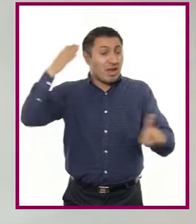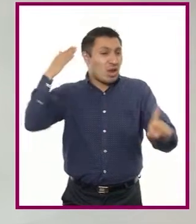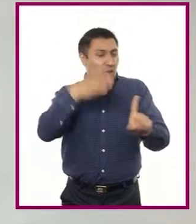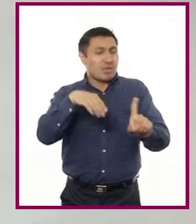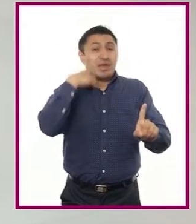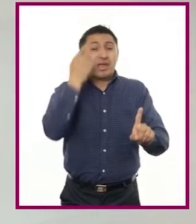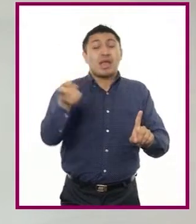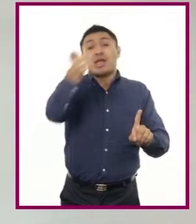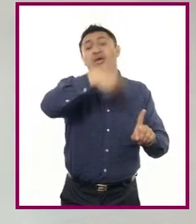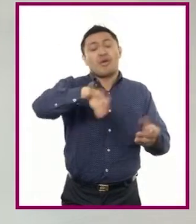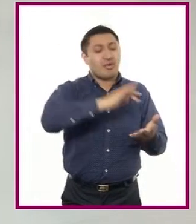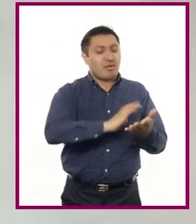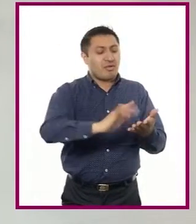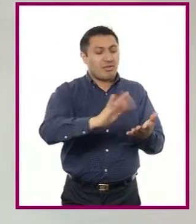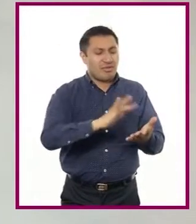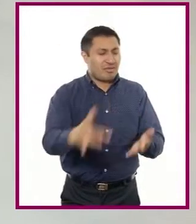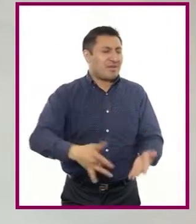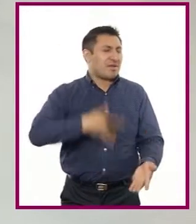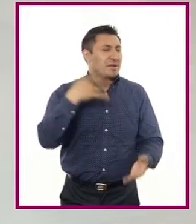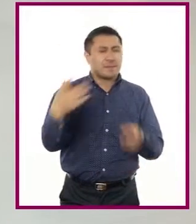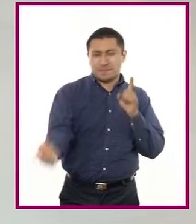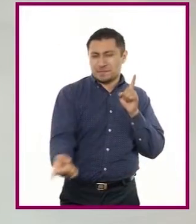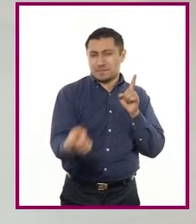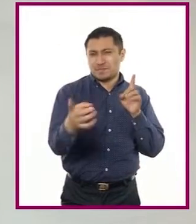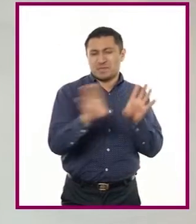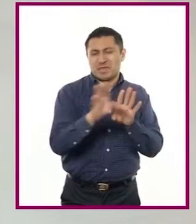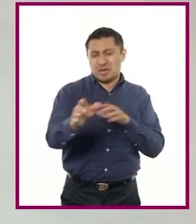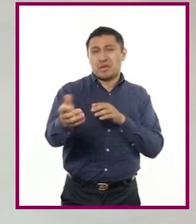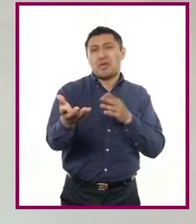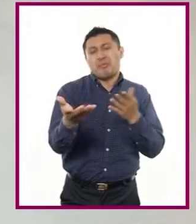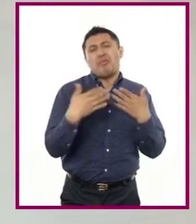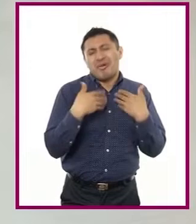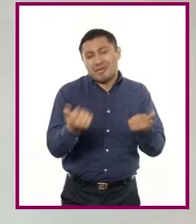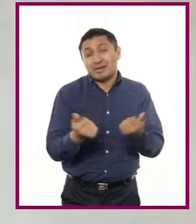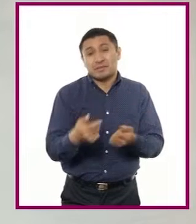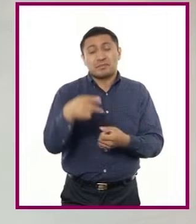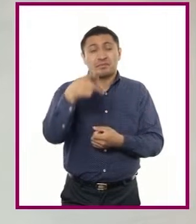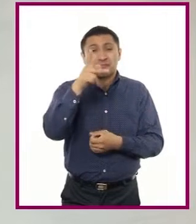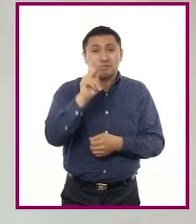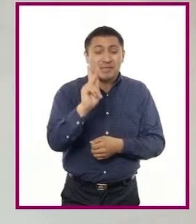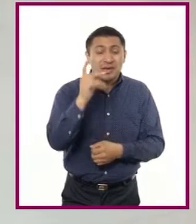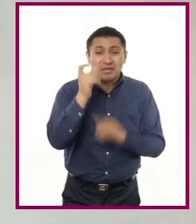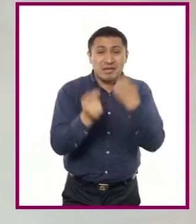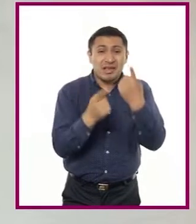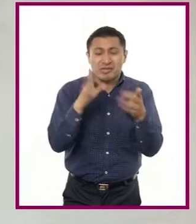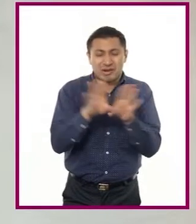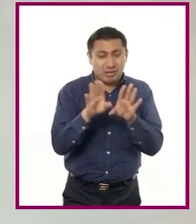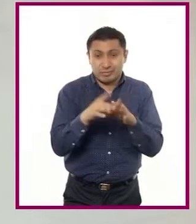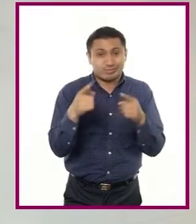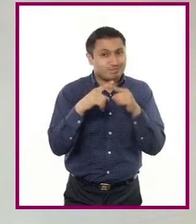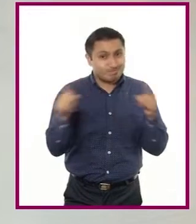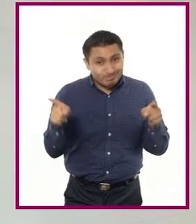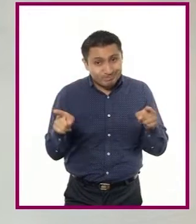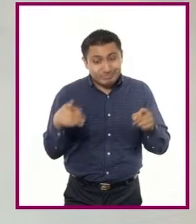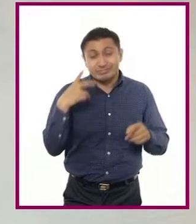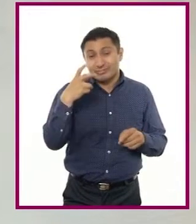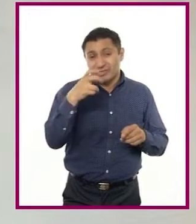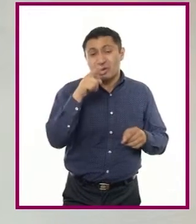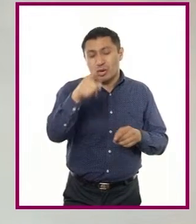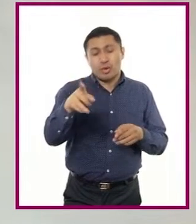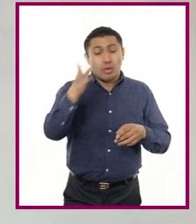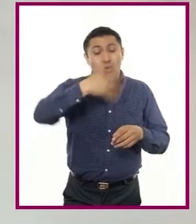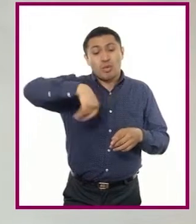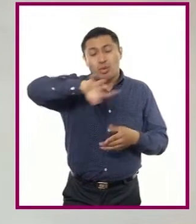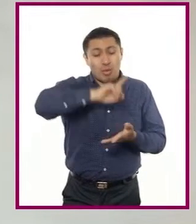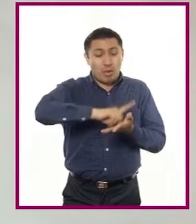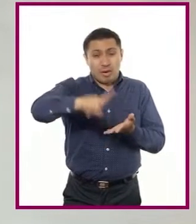lector. Sin embargo, algunas resultan un tanto fuera de lugar. En esos casos podemos recurrir al